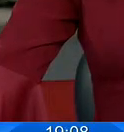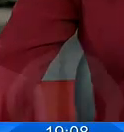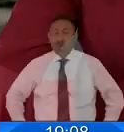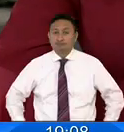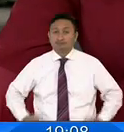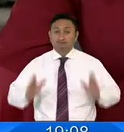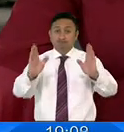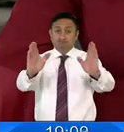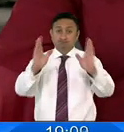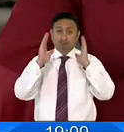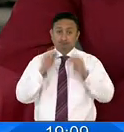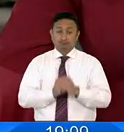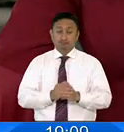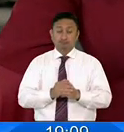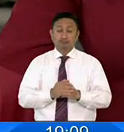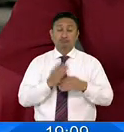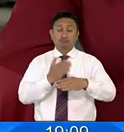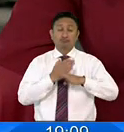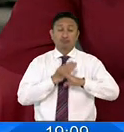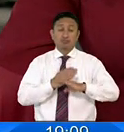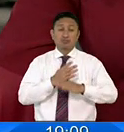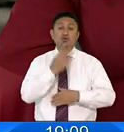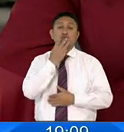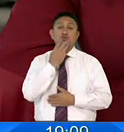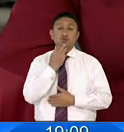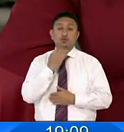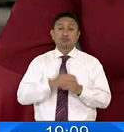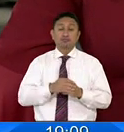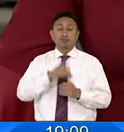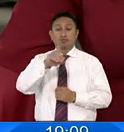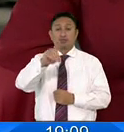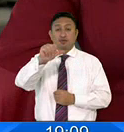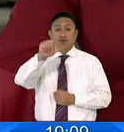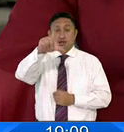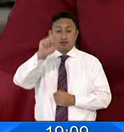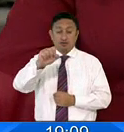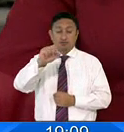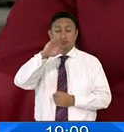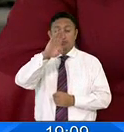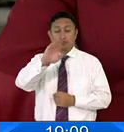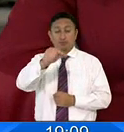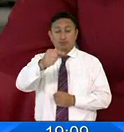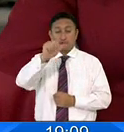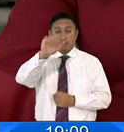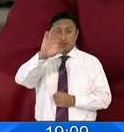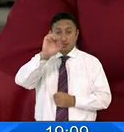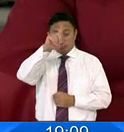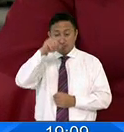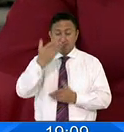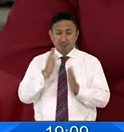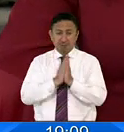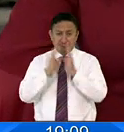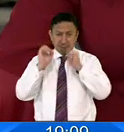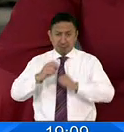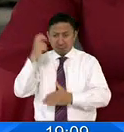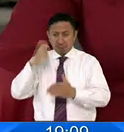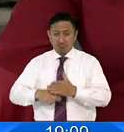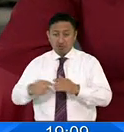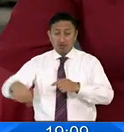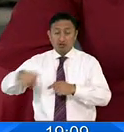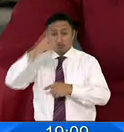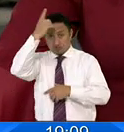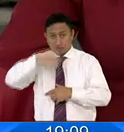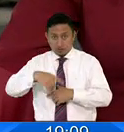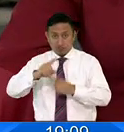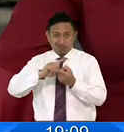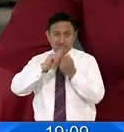Y atención, la defensa jurídica de Dalo Bucarán, Michelle Bucarán y Gabriela Pazmiño solicitó fijar una fianza con el fin de que se levanten las